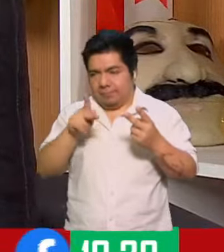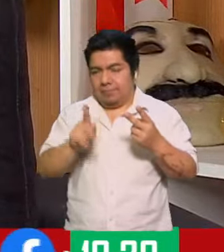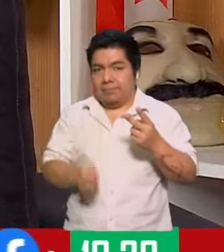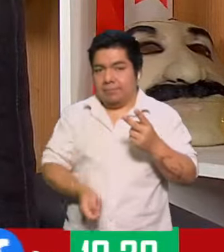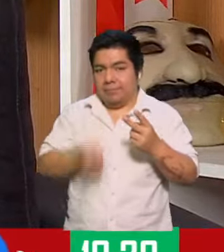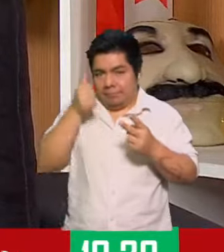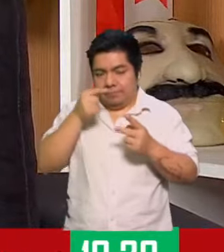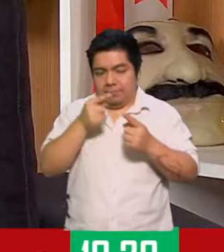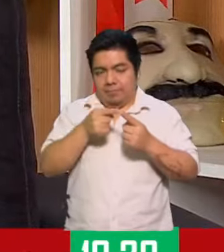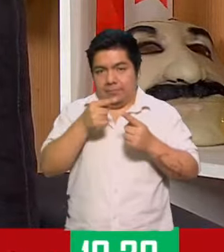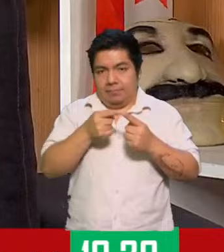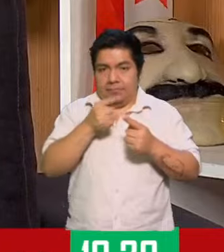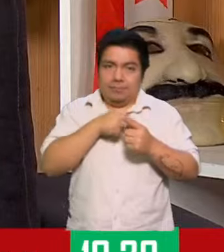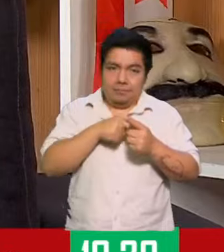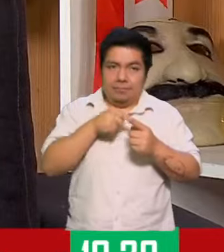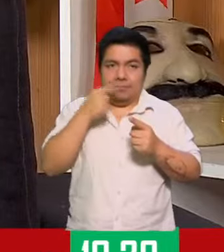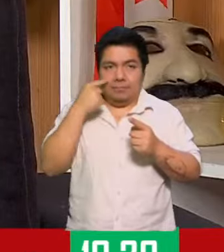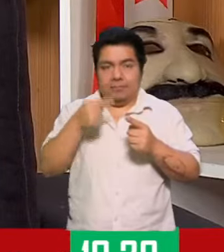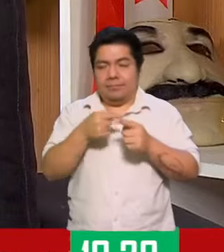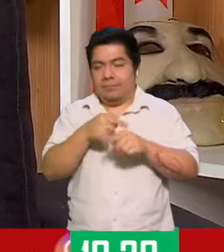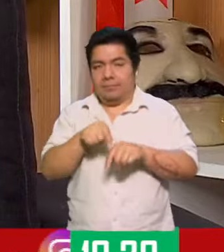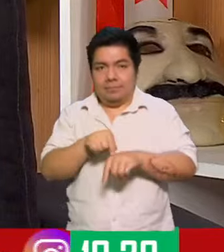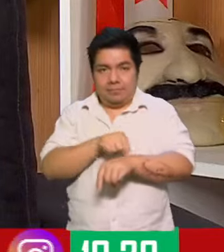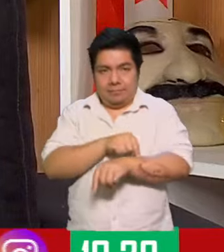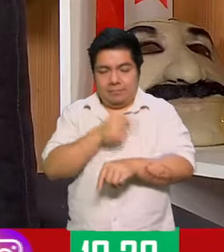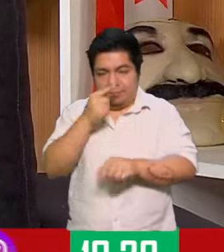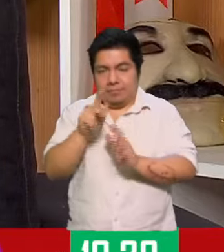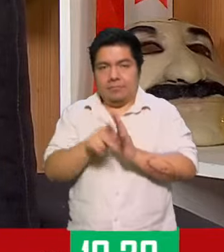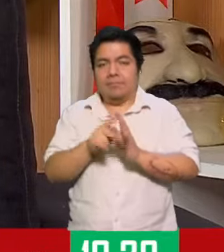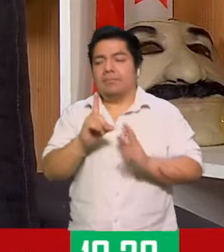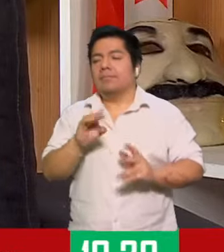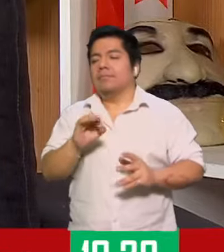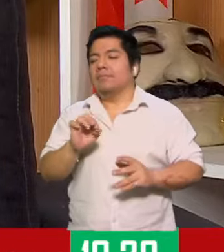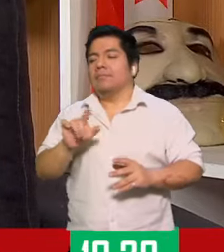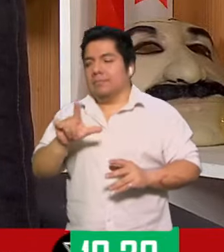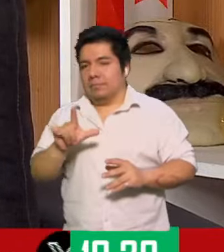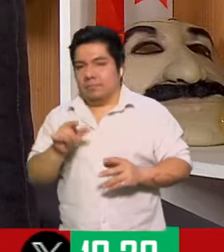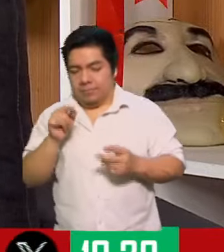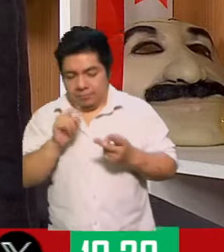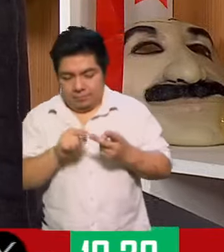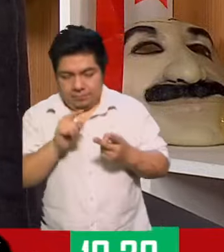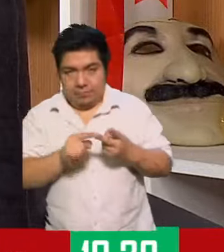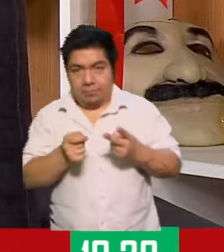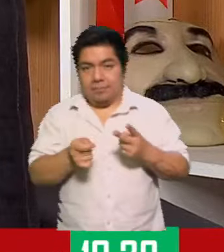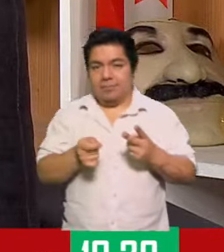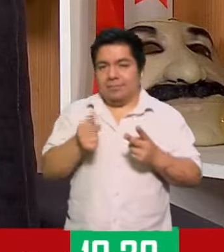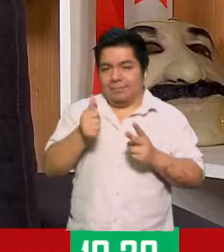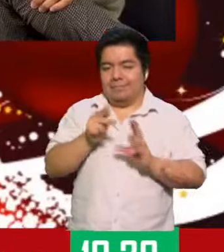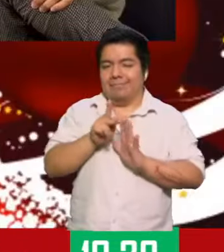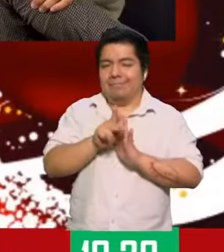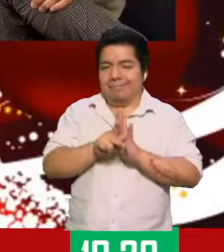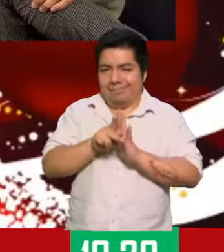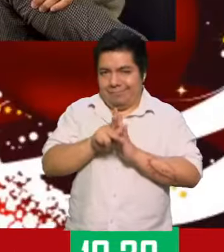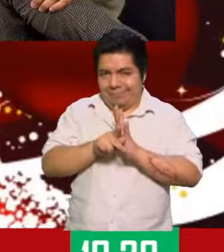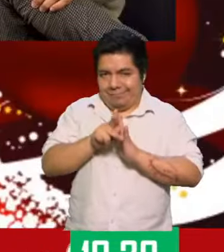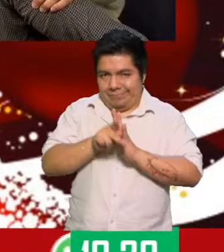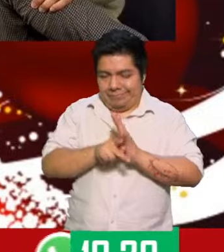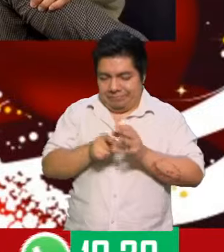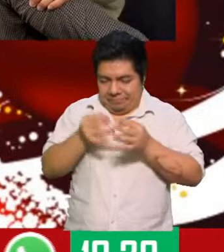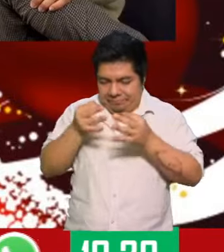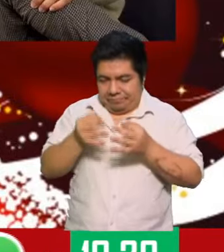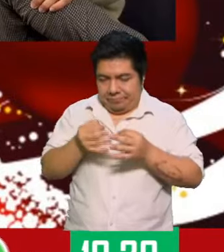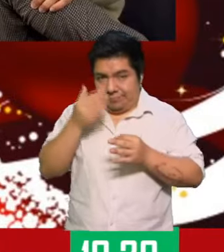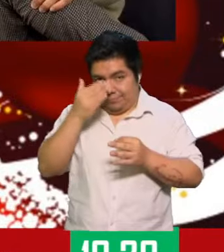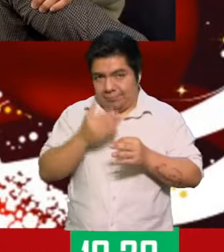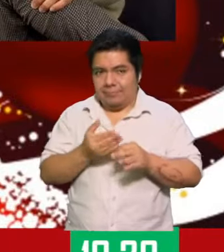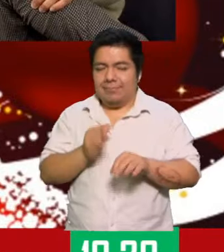la la tenía una un largometraje de documental Ah okay esta es tu cuenta como tu opera prima de sí